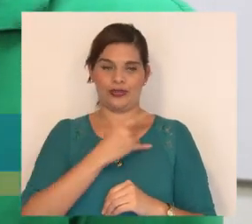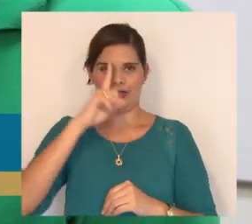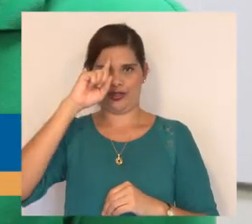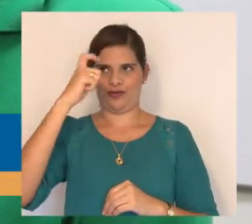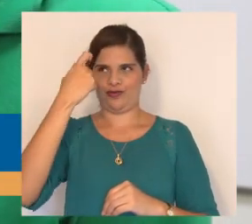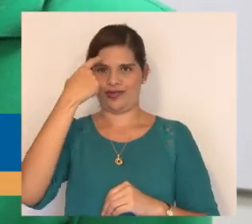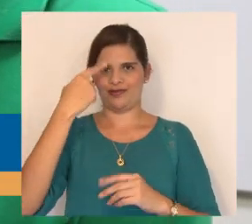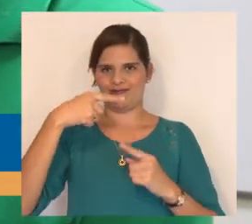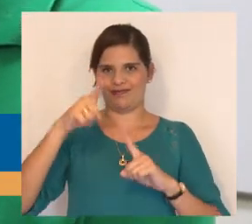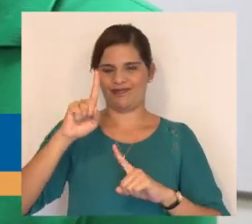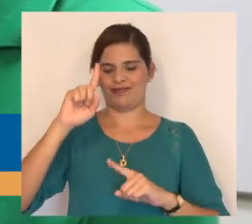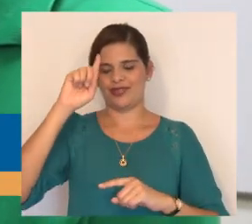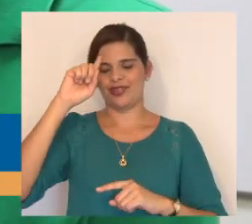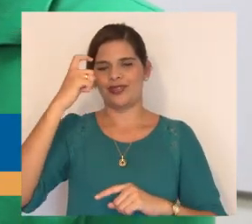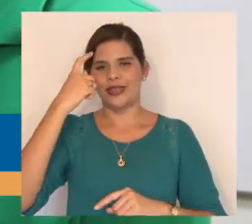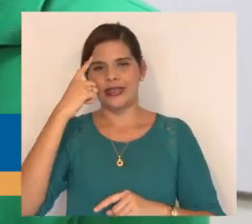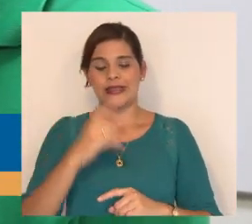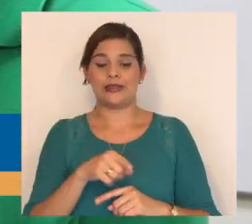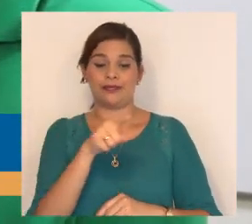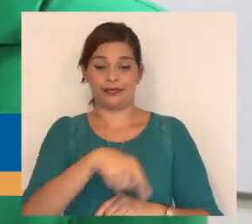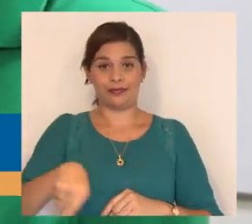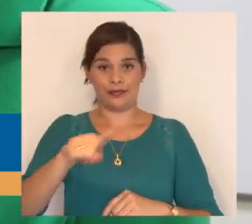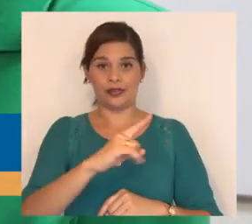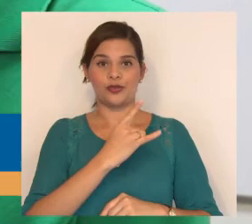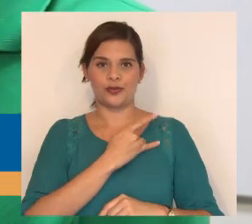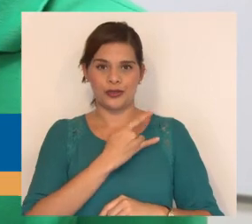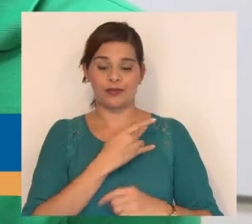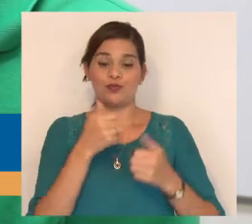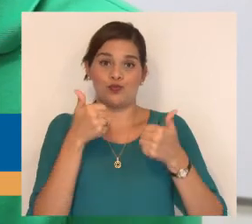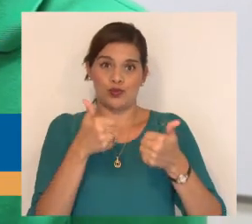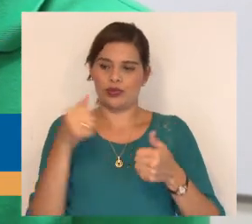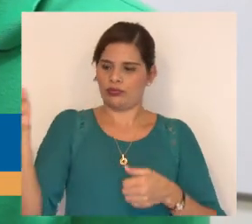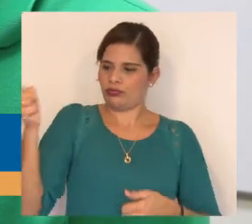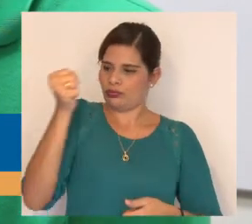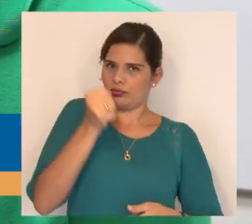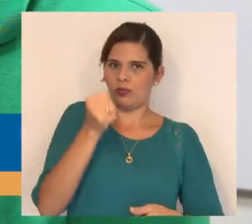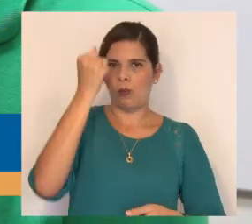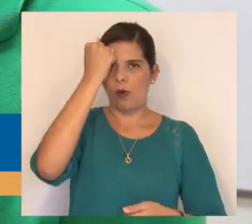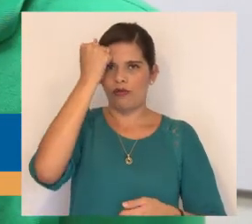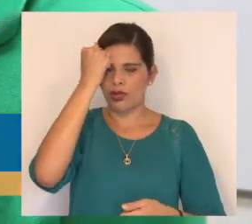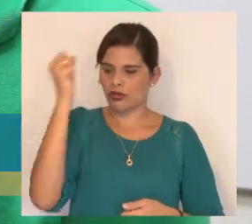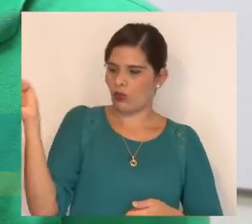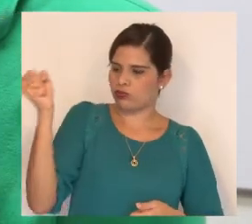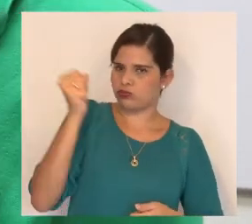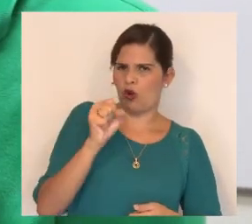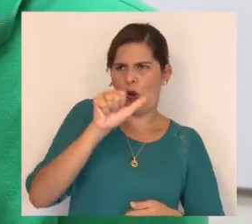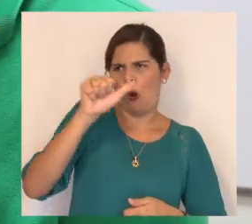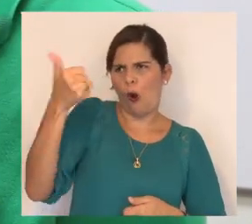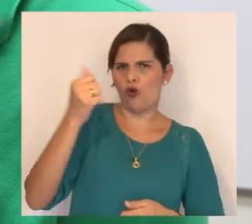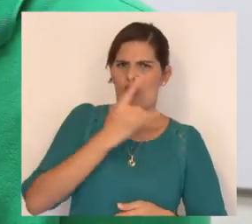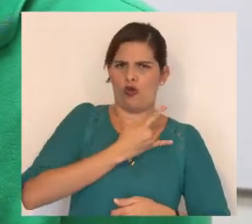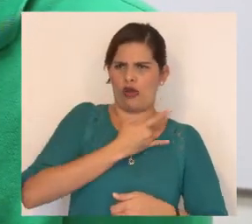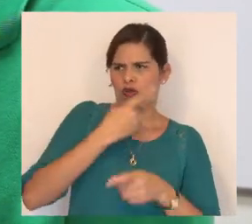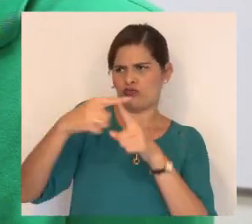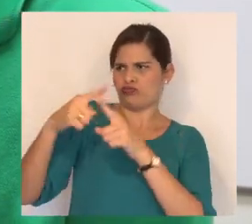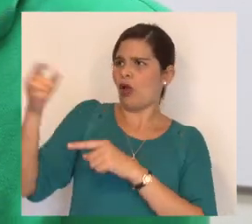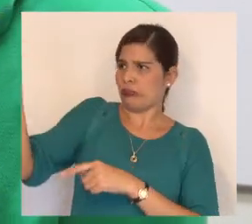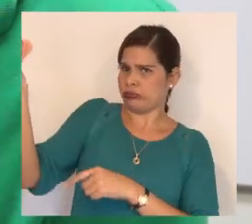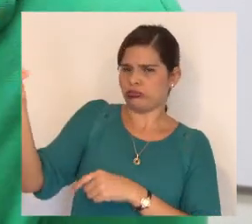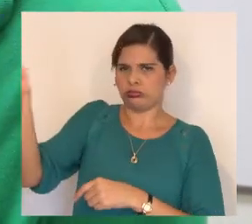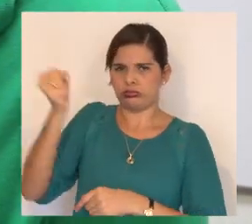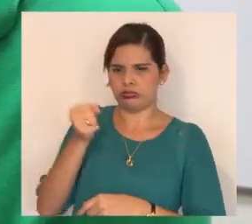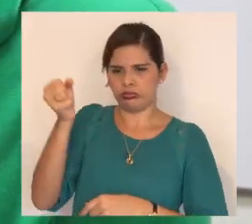Estado, deben procurar traer profesores visitantes de otras universidades con el fin